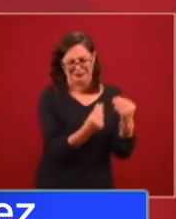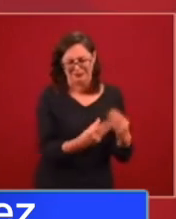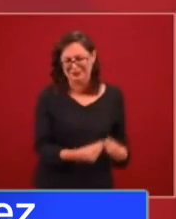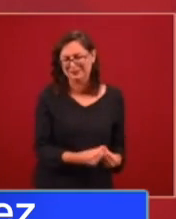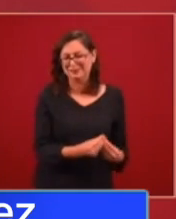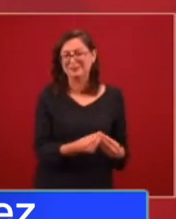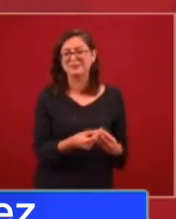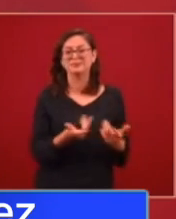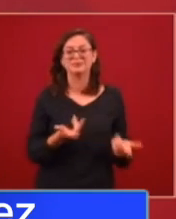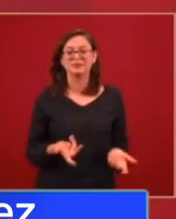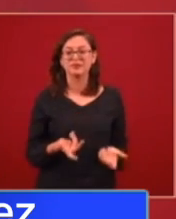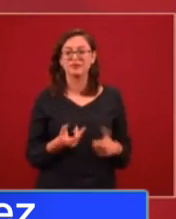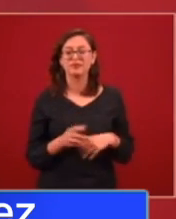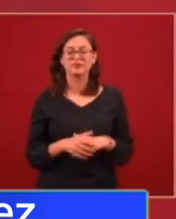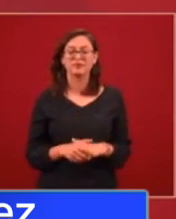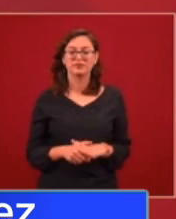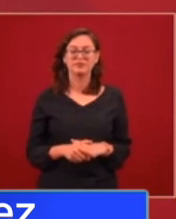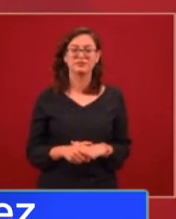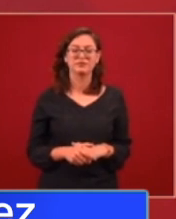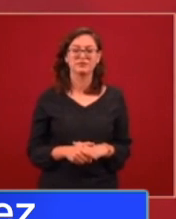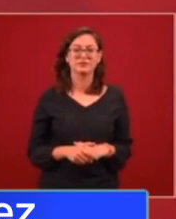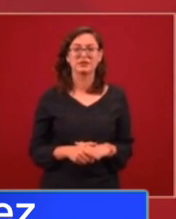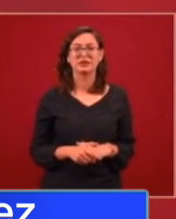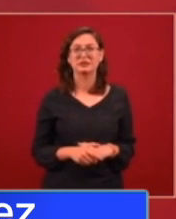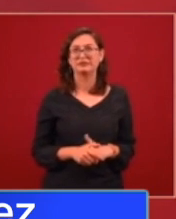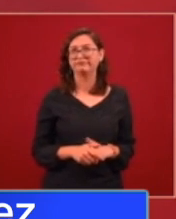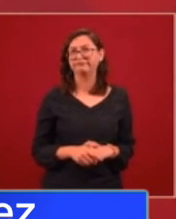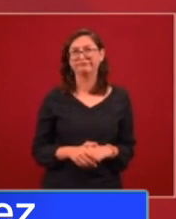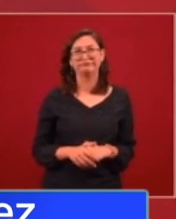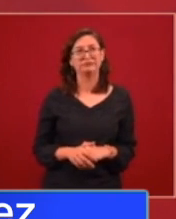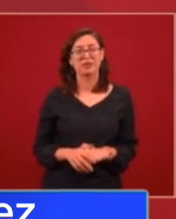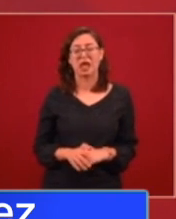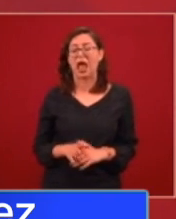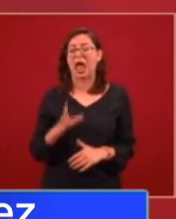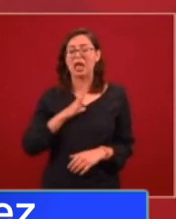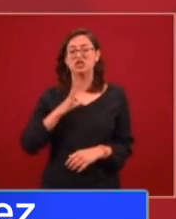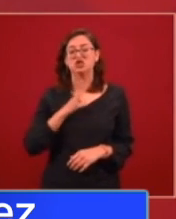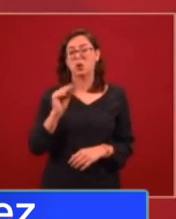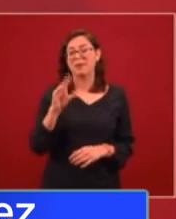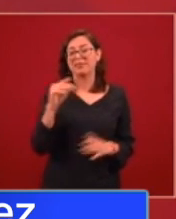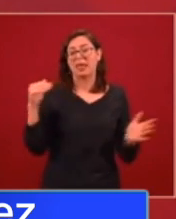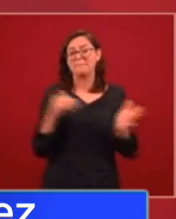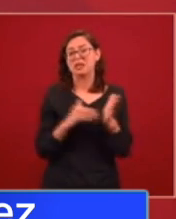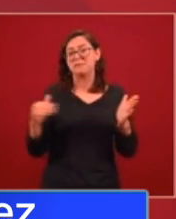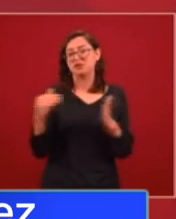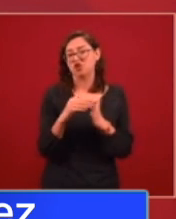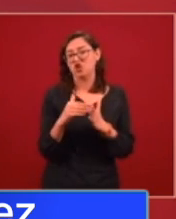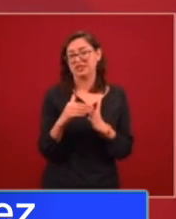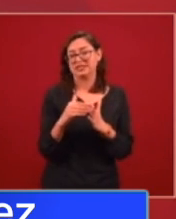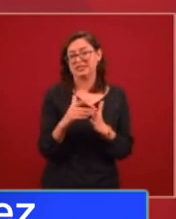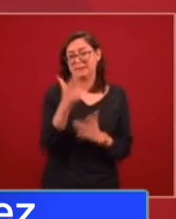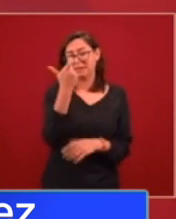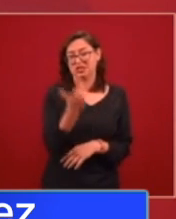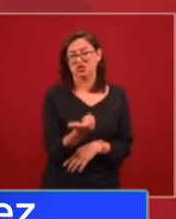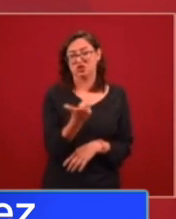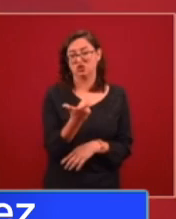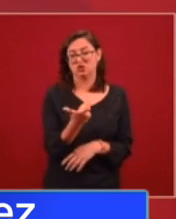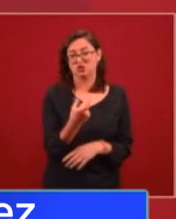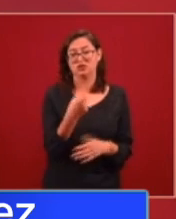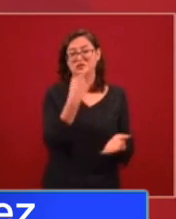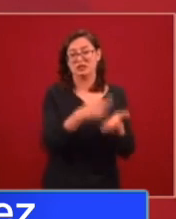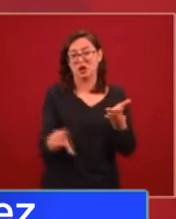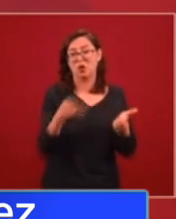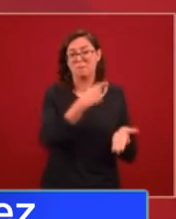porque estamos hablando de cerca de 90 mil millones de pesos de compra